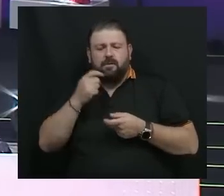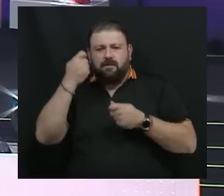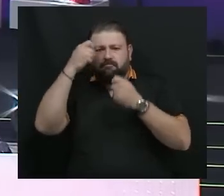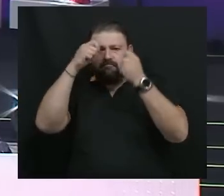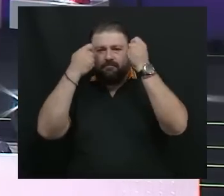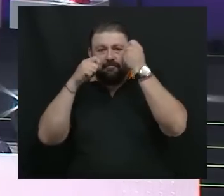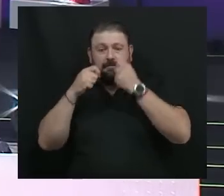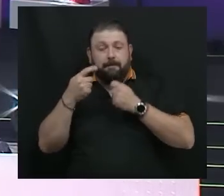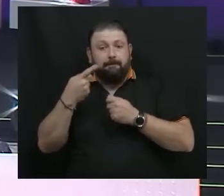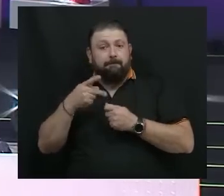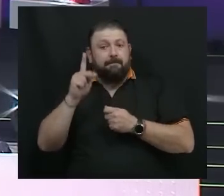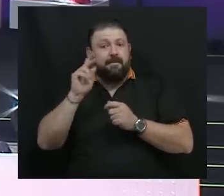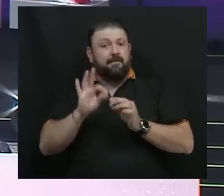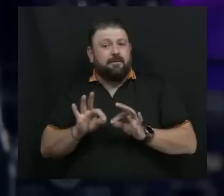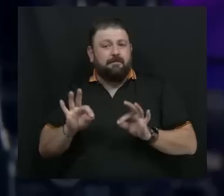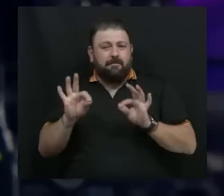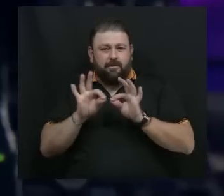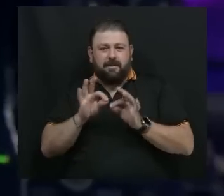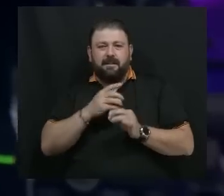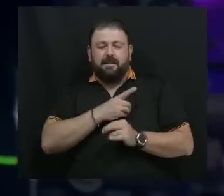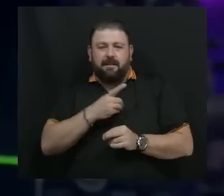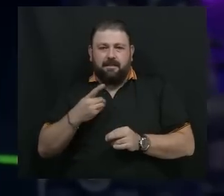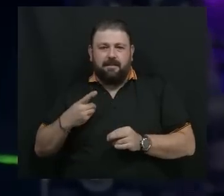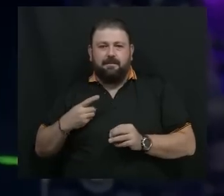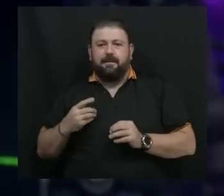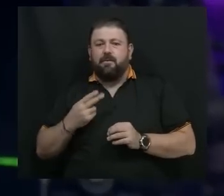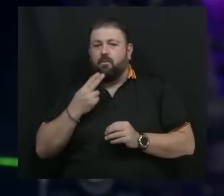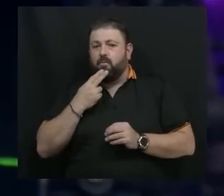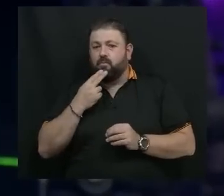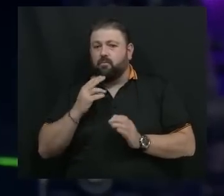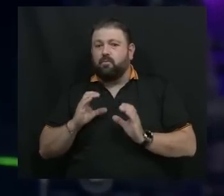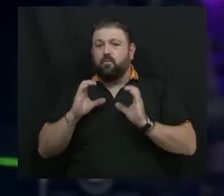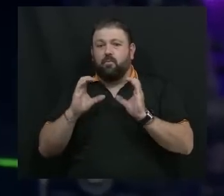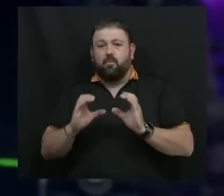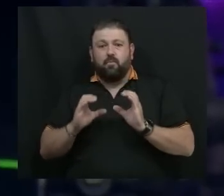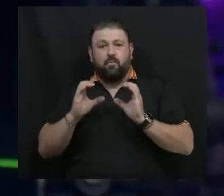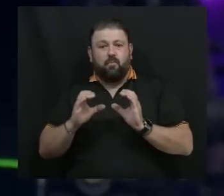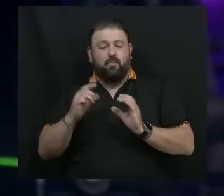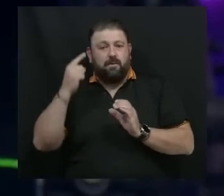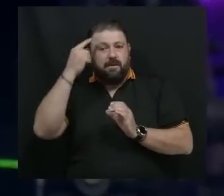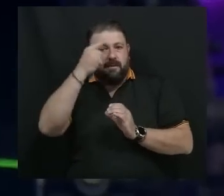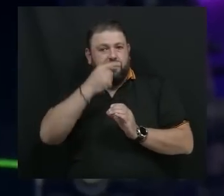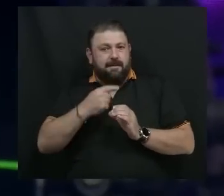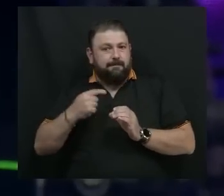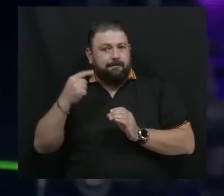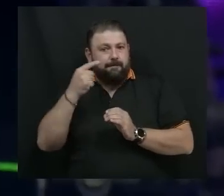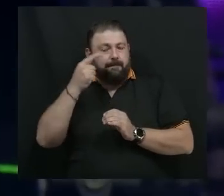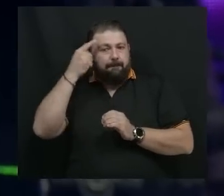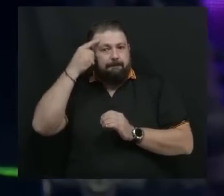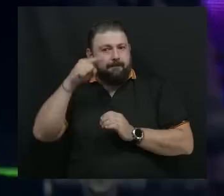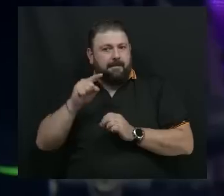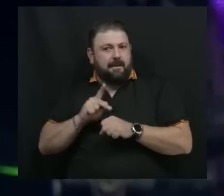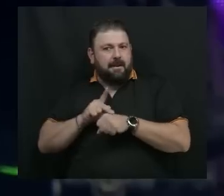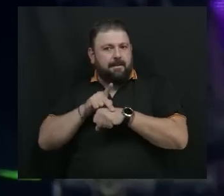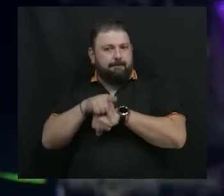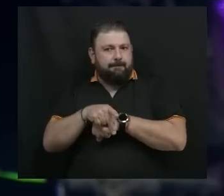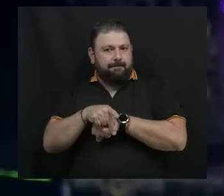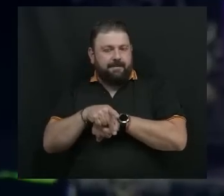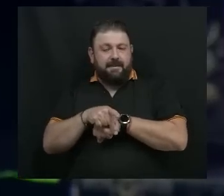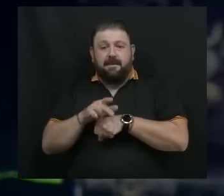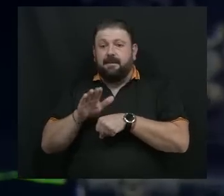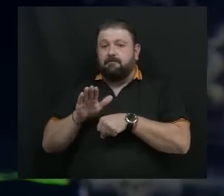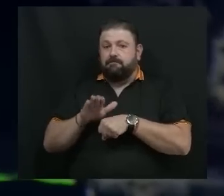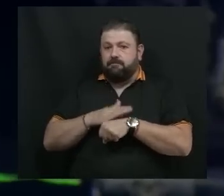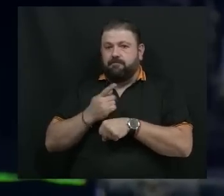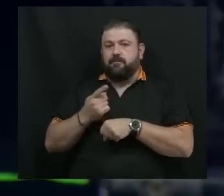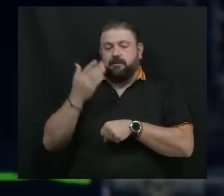es súper importante el uso de la nutrición básica y primordial para nuestra piel, que la hacemos a